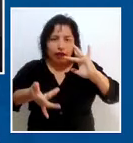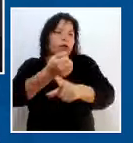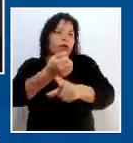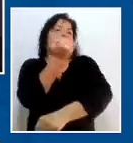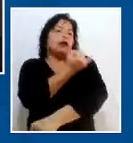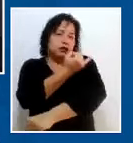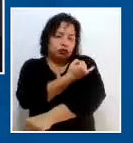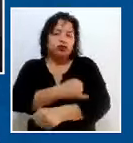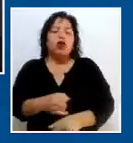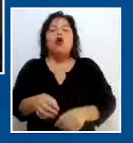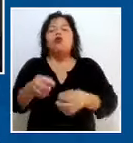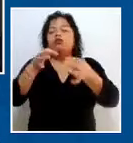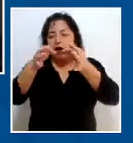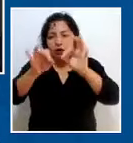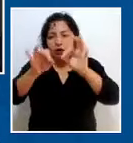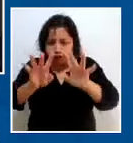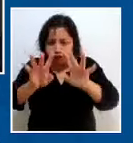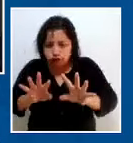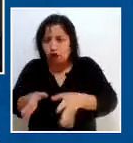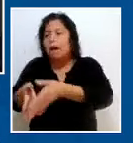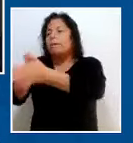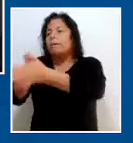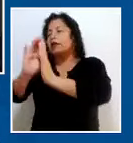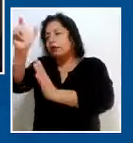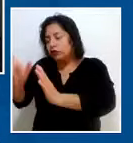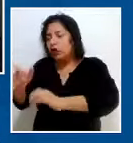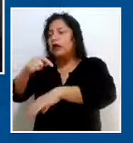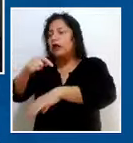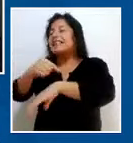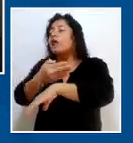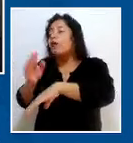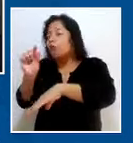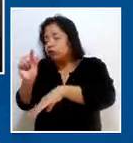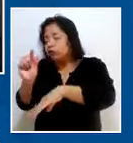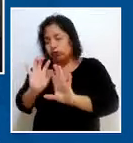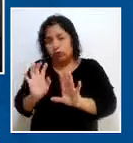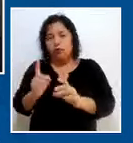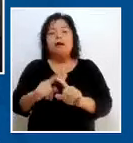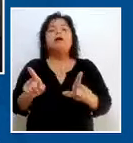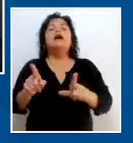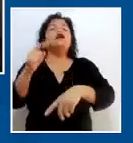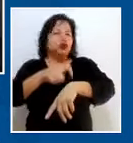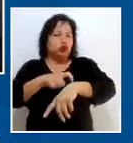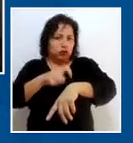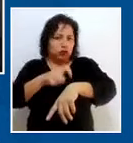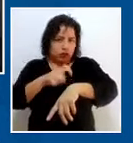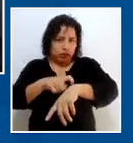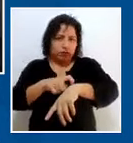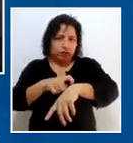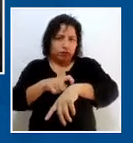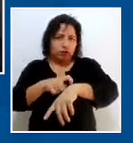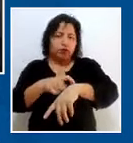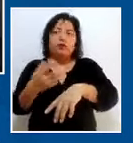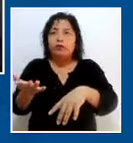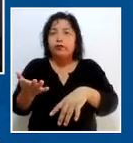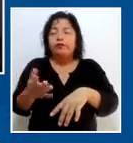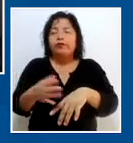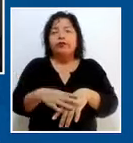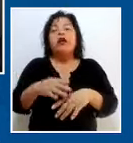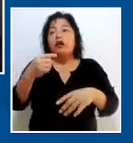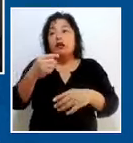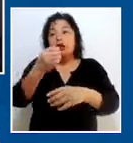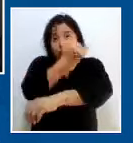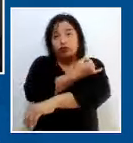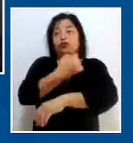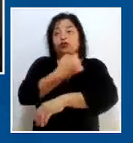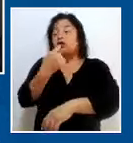pedir un plazo de prórroga, pero hay que tener en cuenta que es un plazo digamos, la entidad dice, yo te voy a